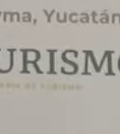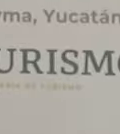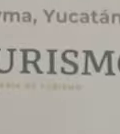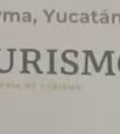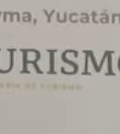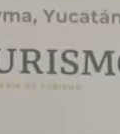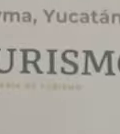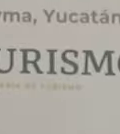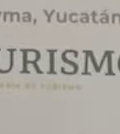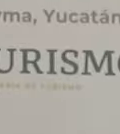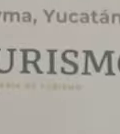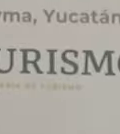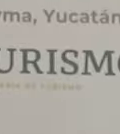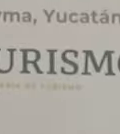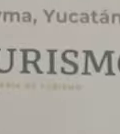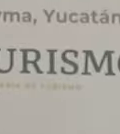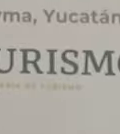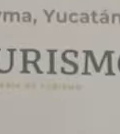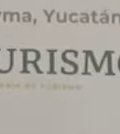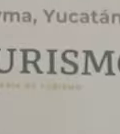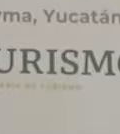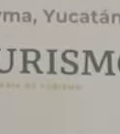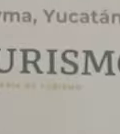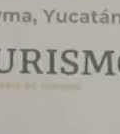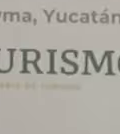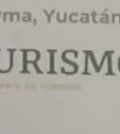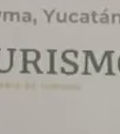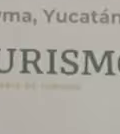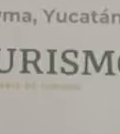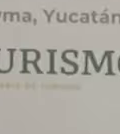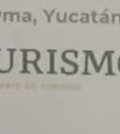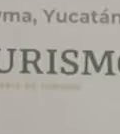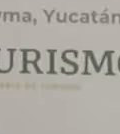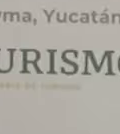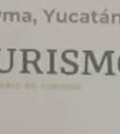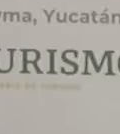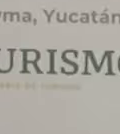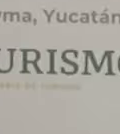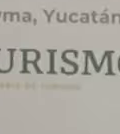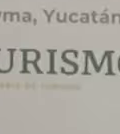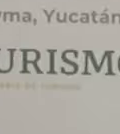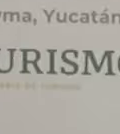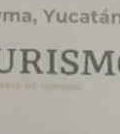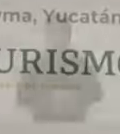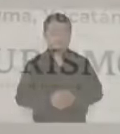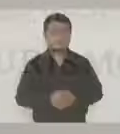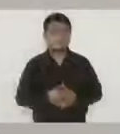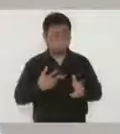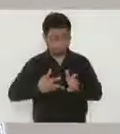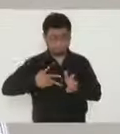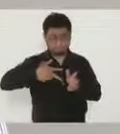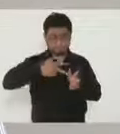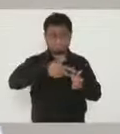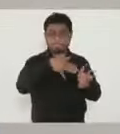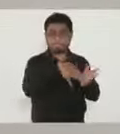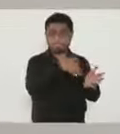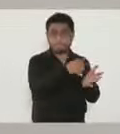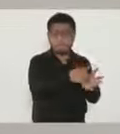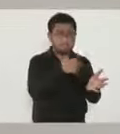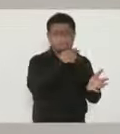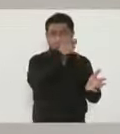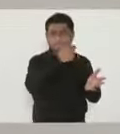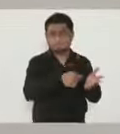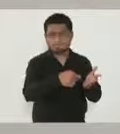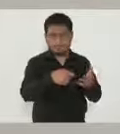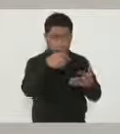y el Tren Maya, como proyecto integral, salvaguarda nuestro patrimonio cultural. El Tren Maya es un proyecto integral de desarrollo